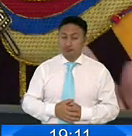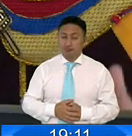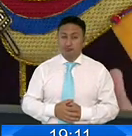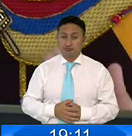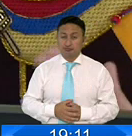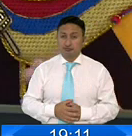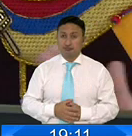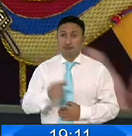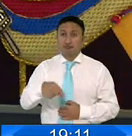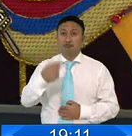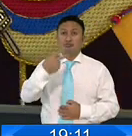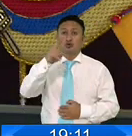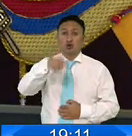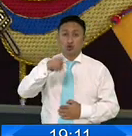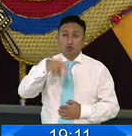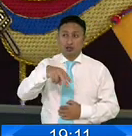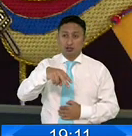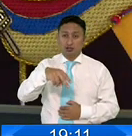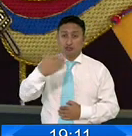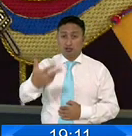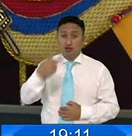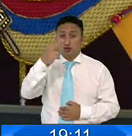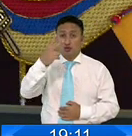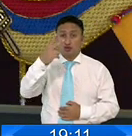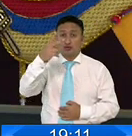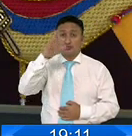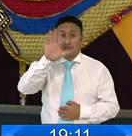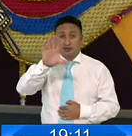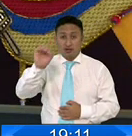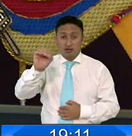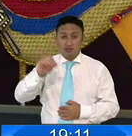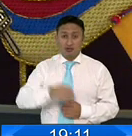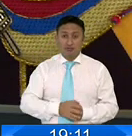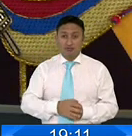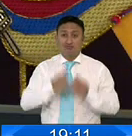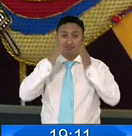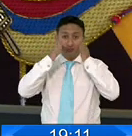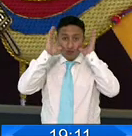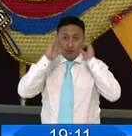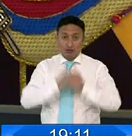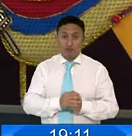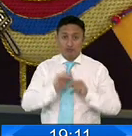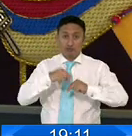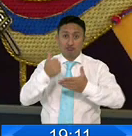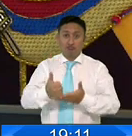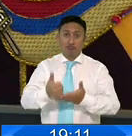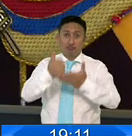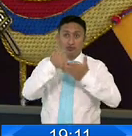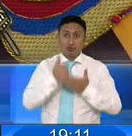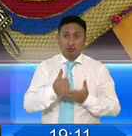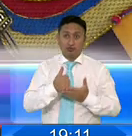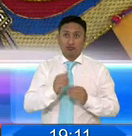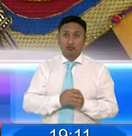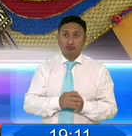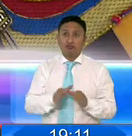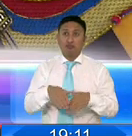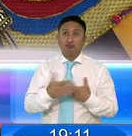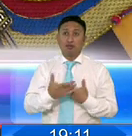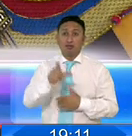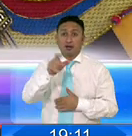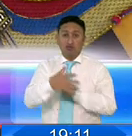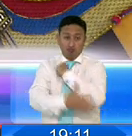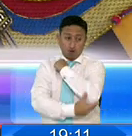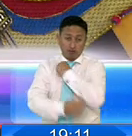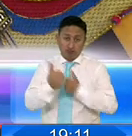en 2.5 meses siguientes, para el mes de diciembre, y que servirán principalmente para atender a los más